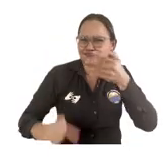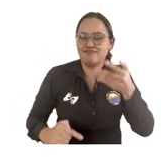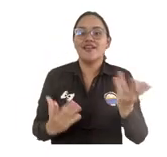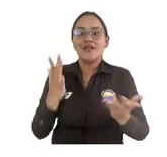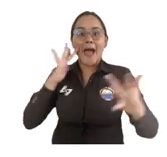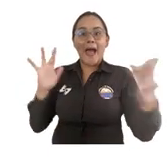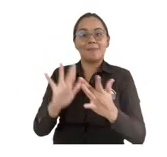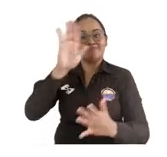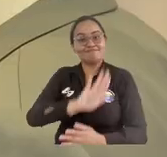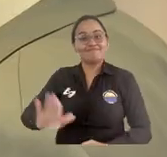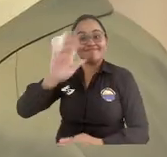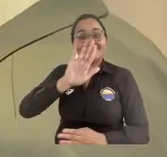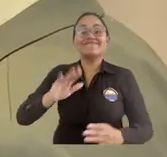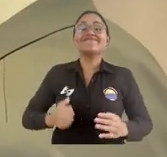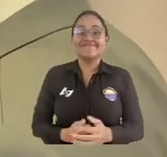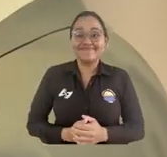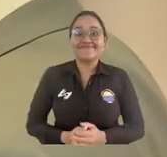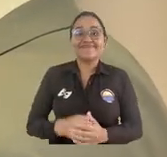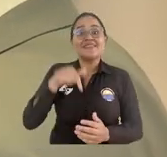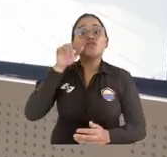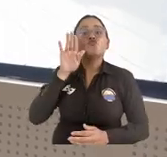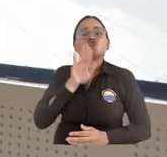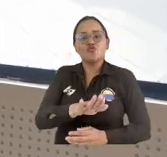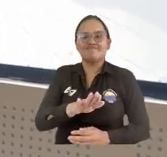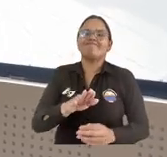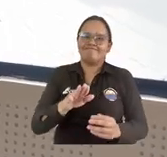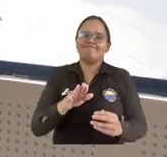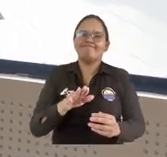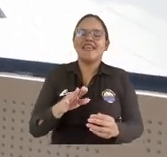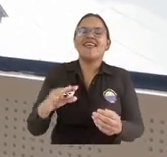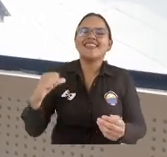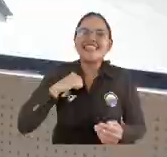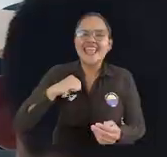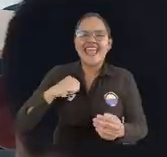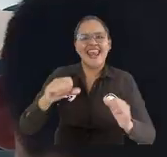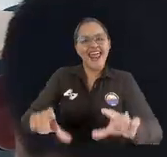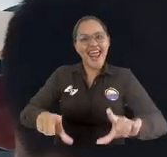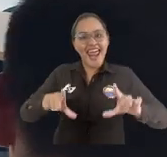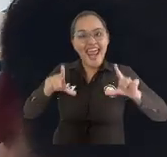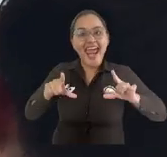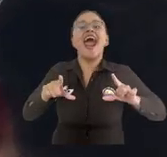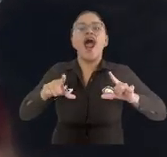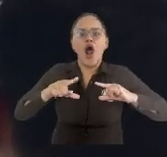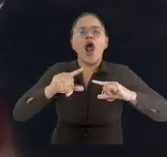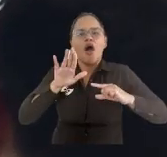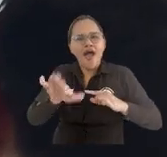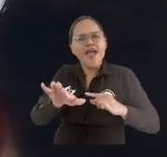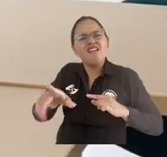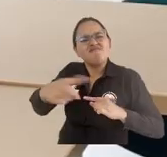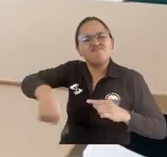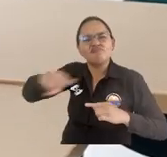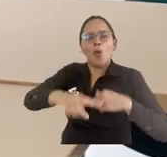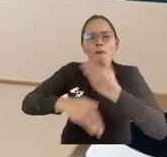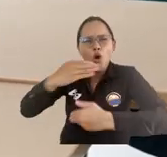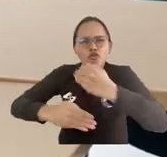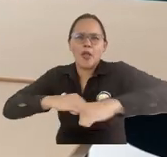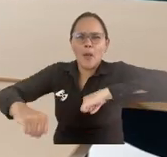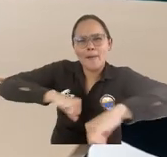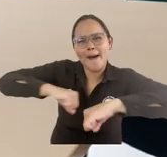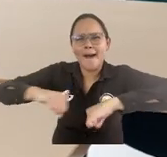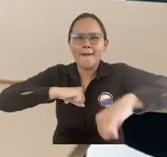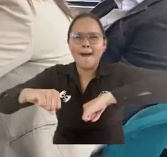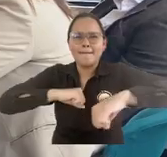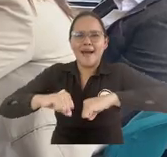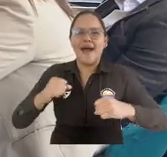las necesidades del territorio. Esta alma mater cuenta con graduados que lideran procesos al interior del Parlamento Andino y ponen al servicio